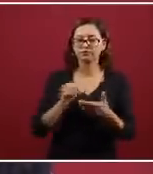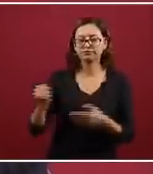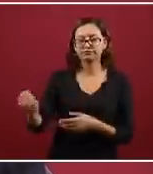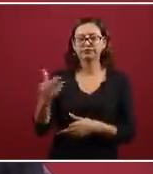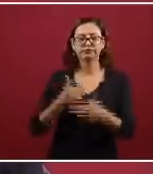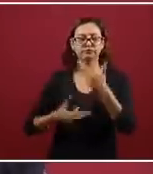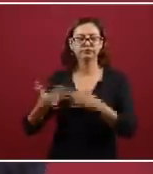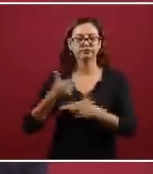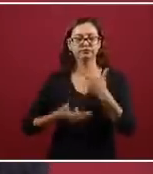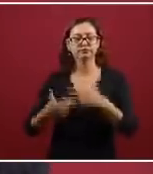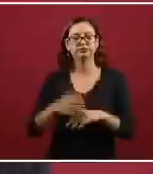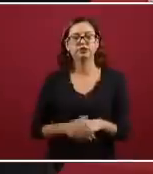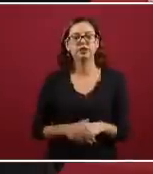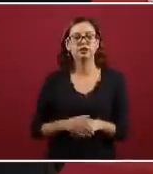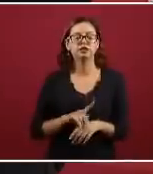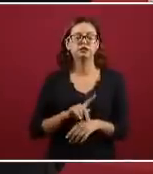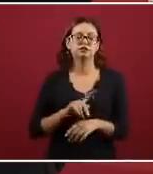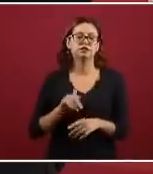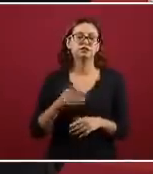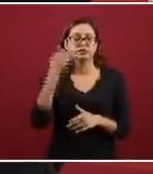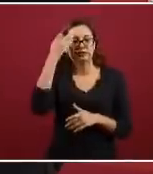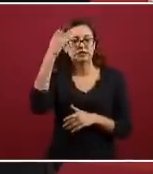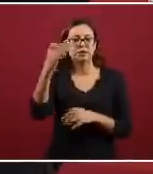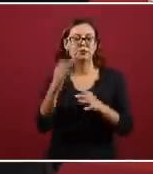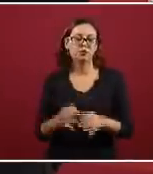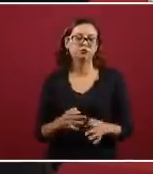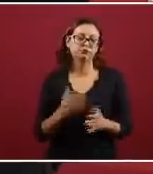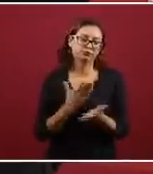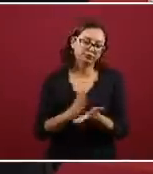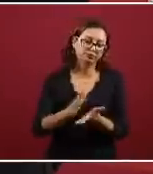en diferentes temporalidades.